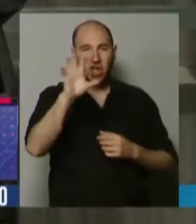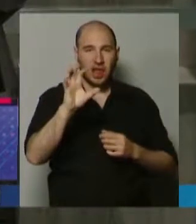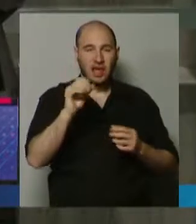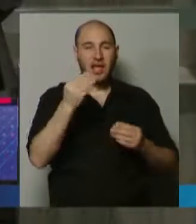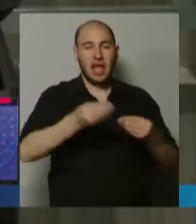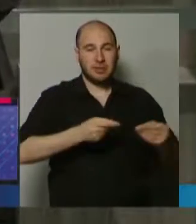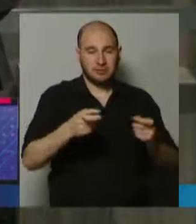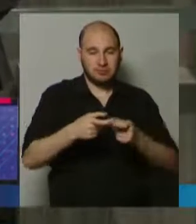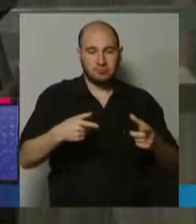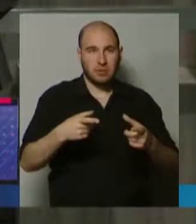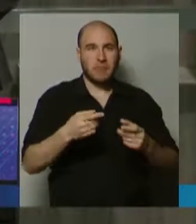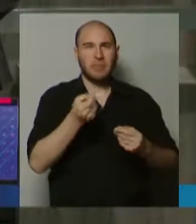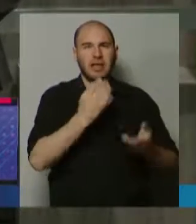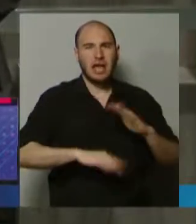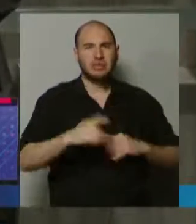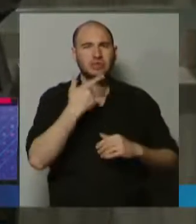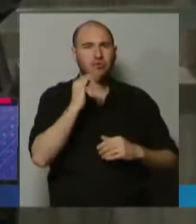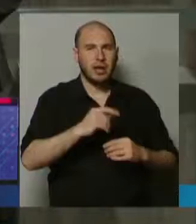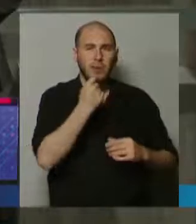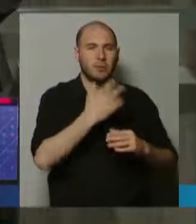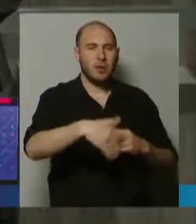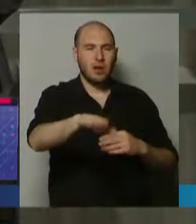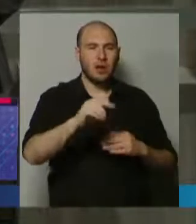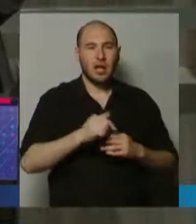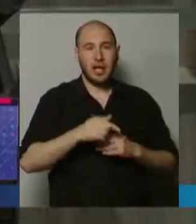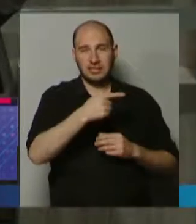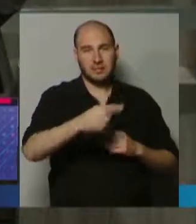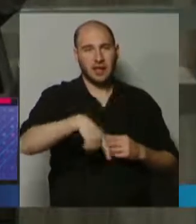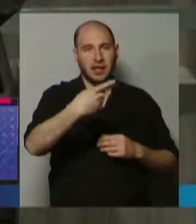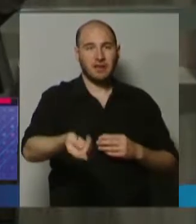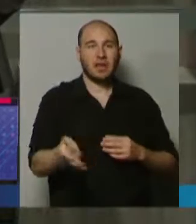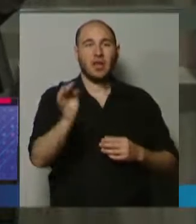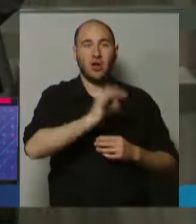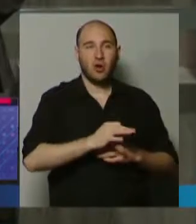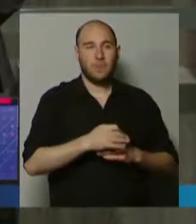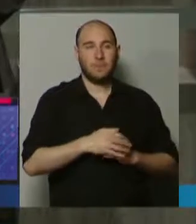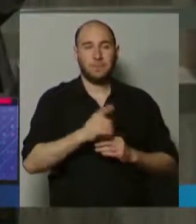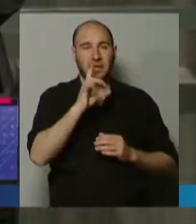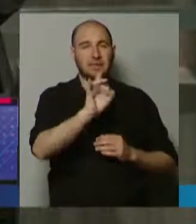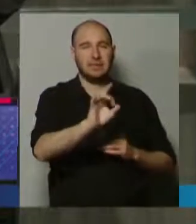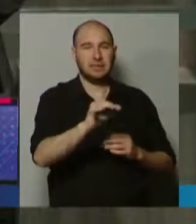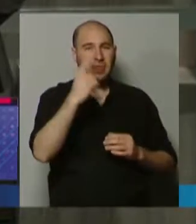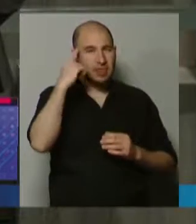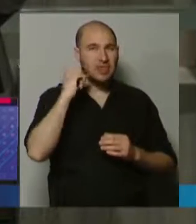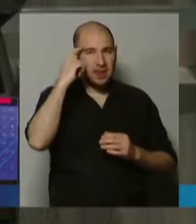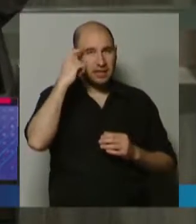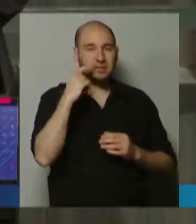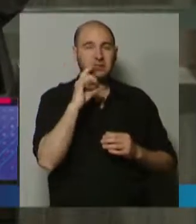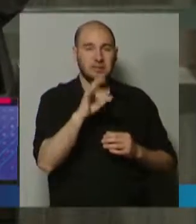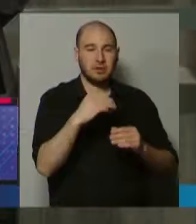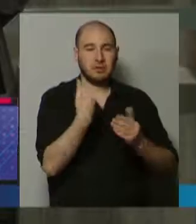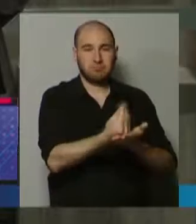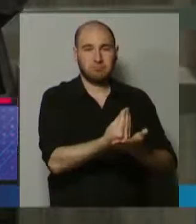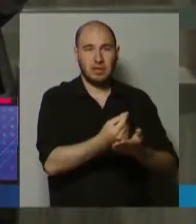pequeña y la mediana empresa. ¿Qué tendría que hacer Suárez a partir de la próxima semana o a partir de diciembre, el 10 de diciembre, cuando asume,